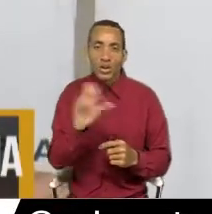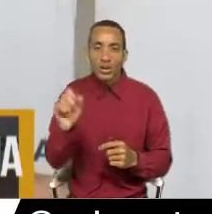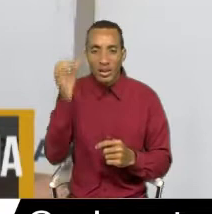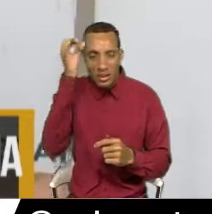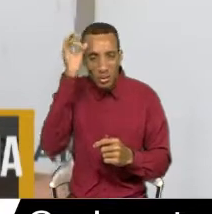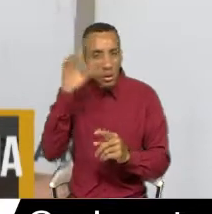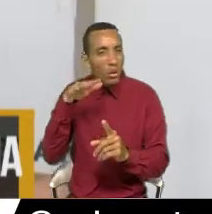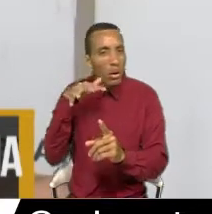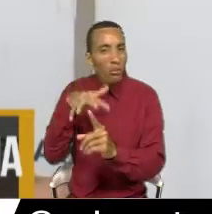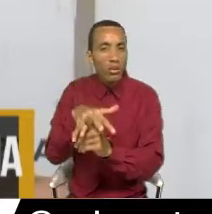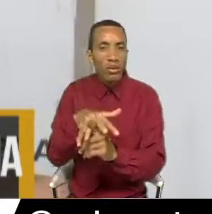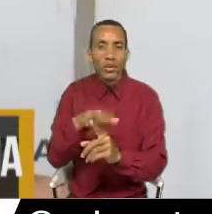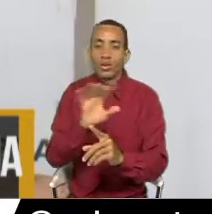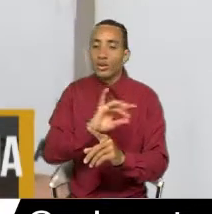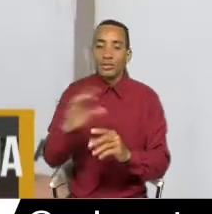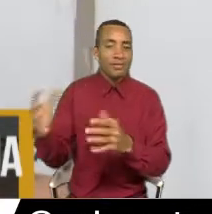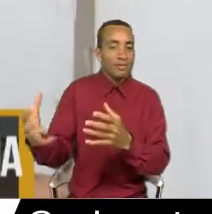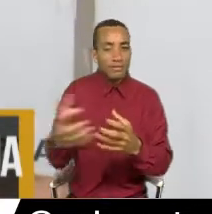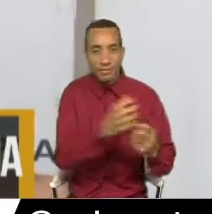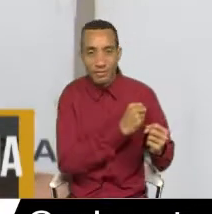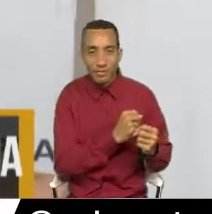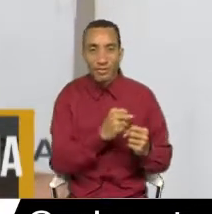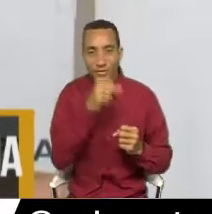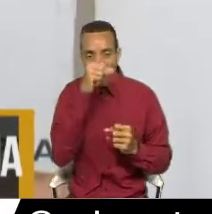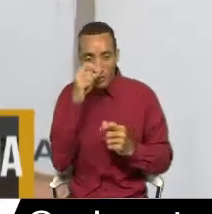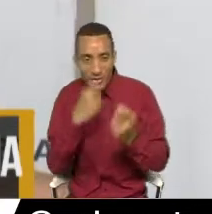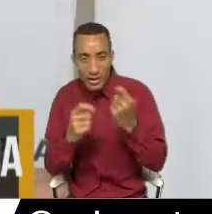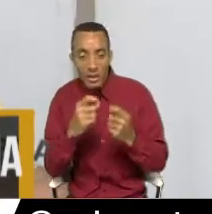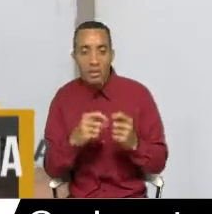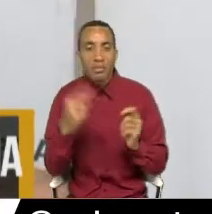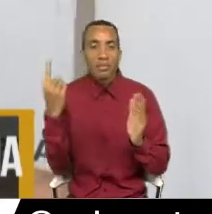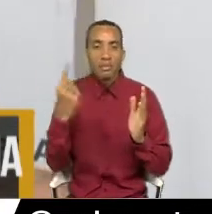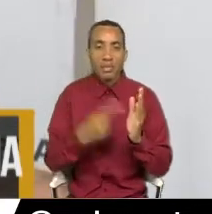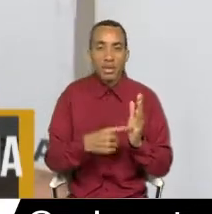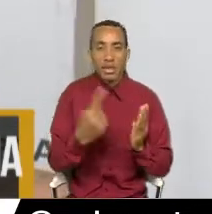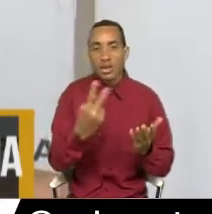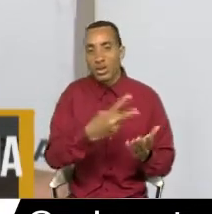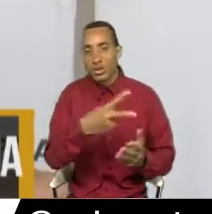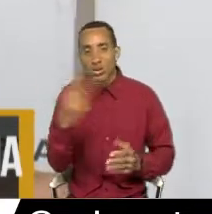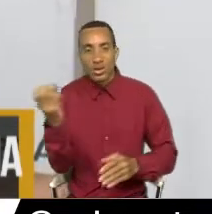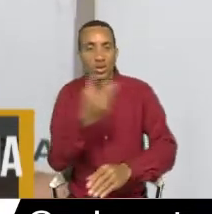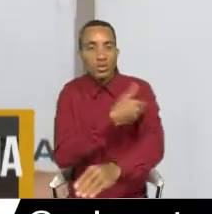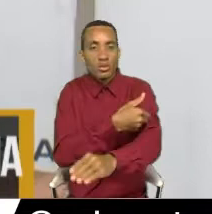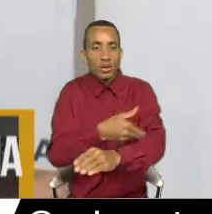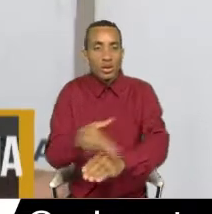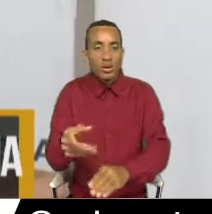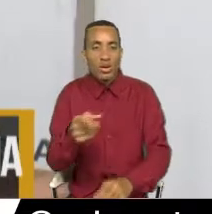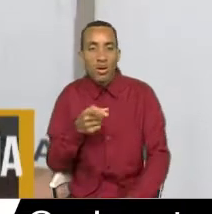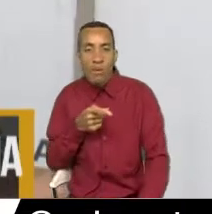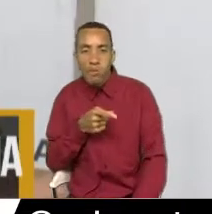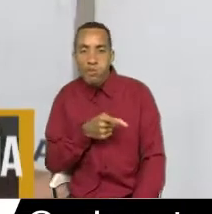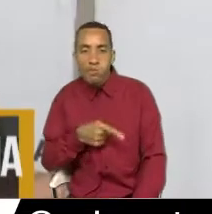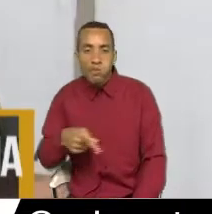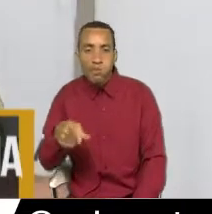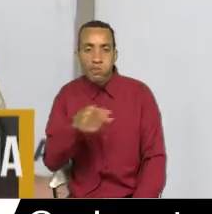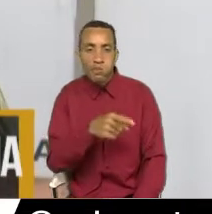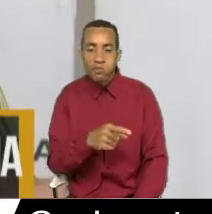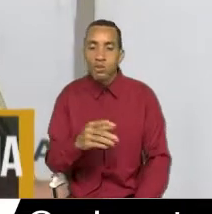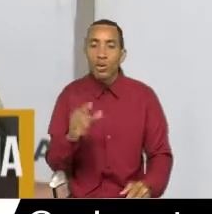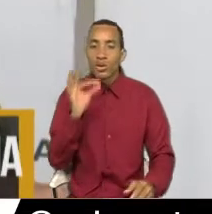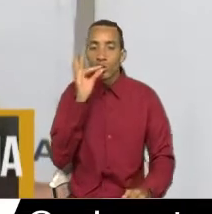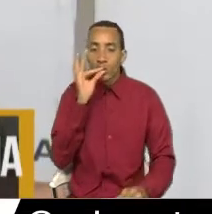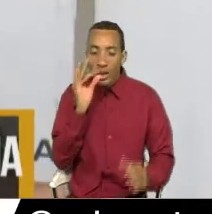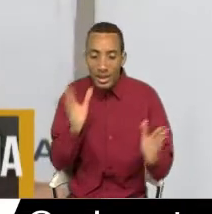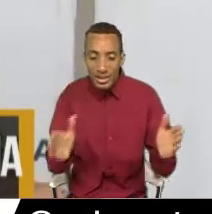hacer una gran afectación al narcotráfico. Más de 1.200 millones de pesos que estaban avaluados esta mercancía,